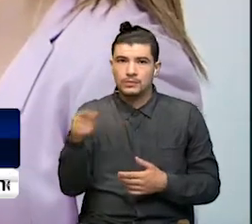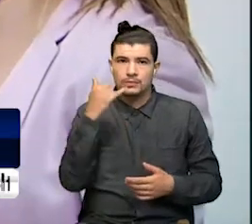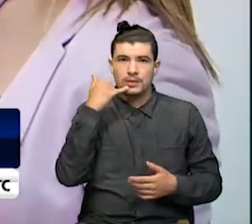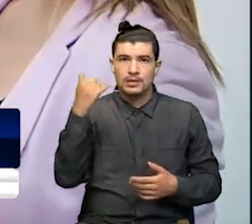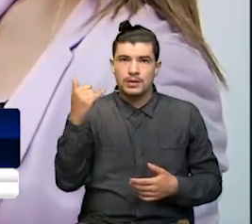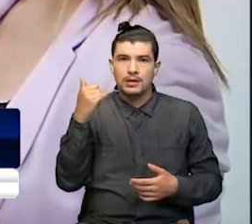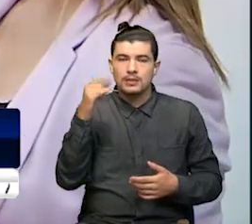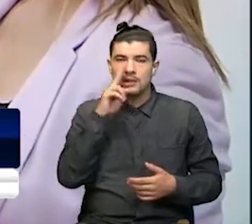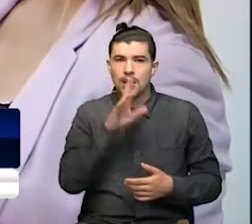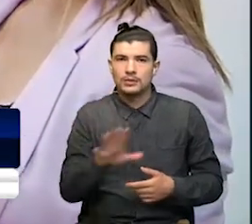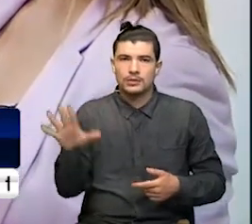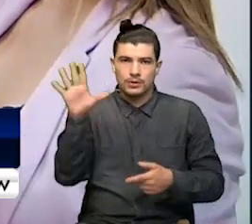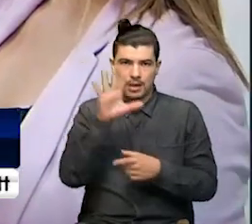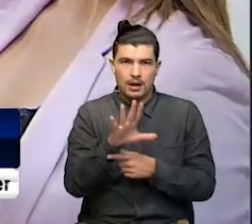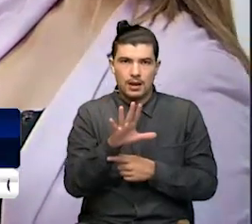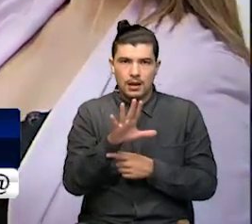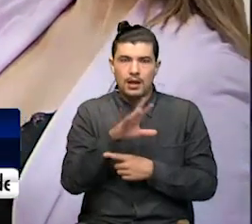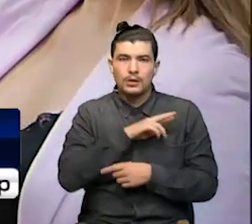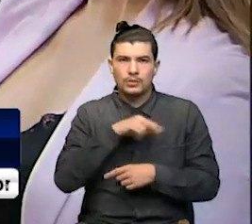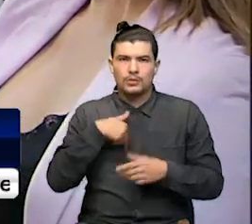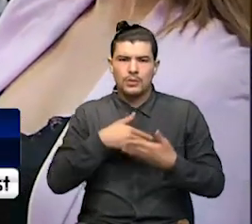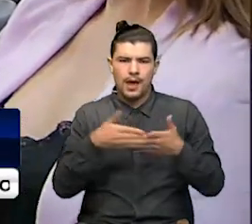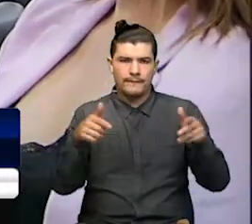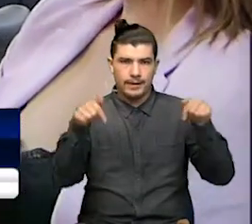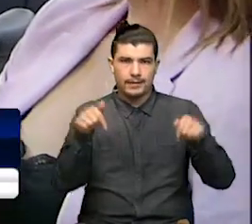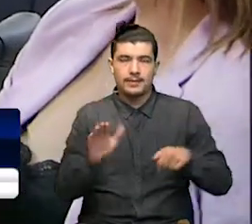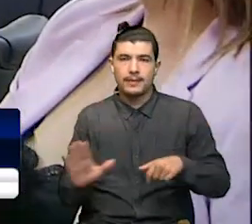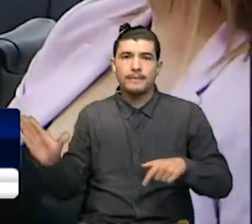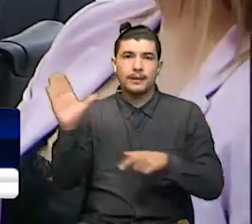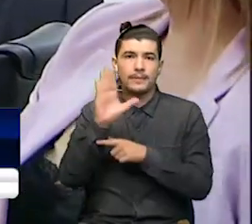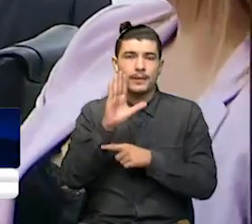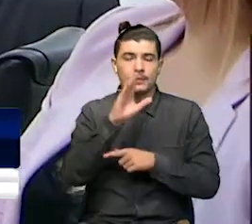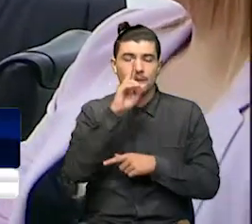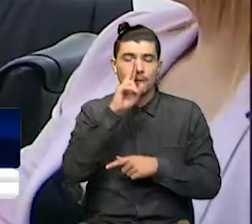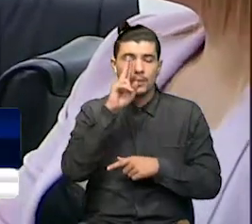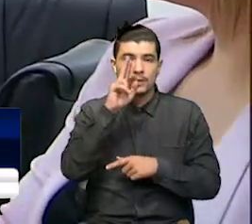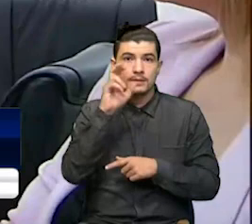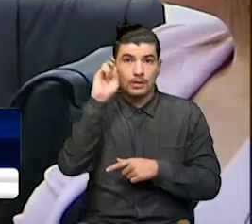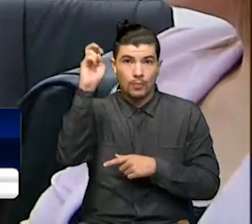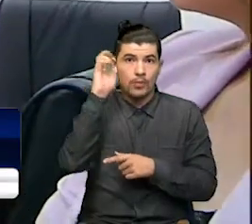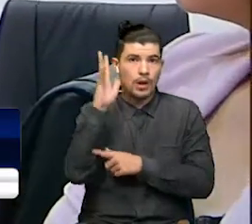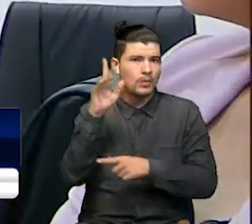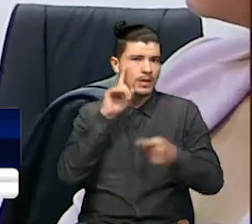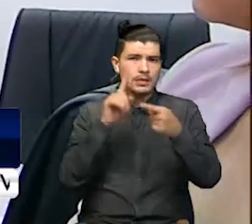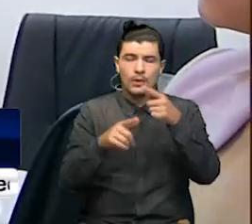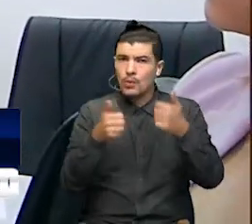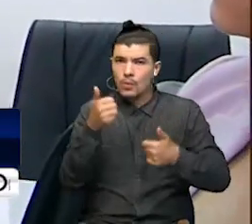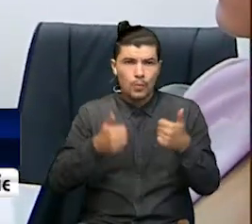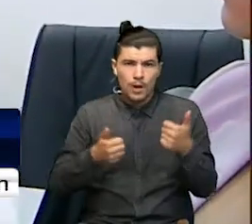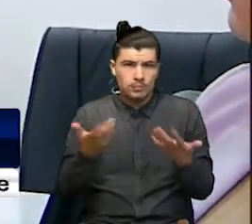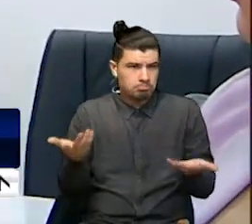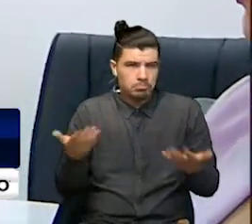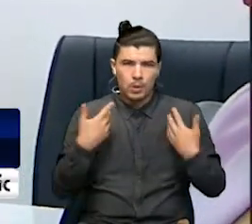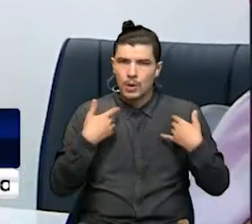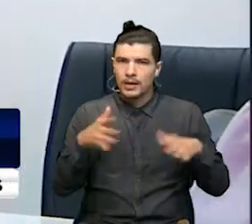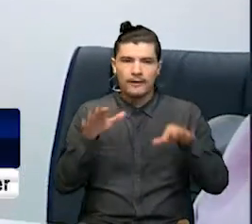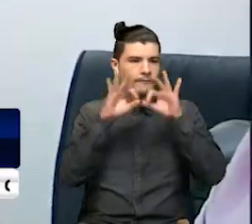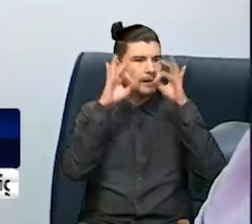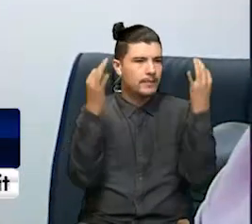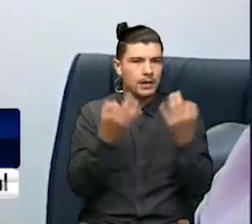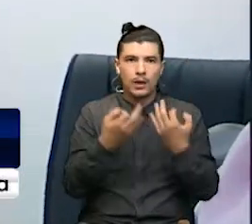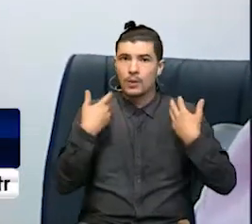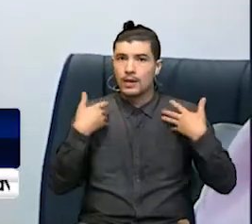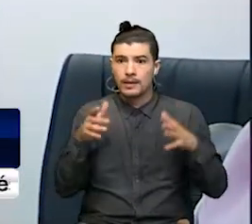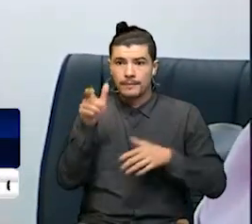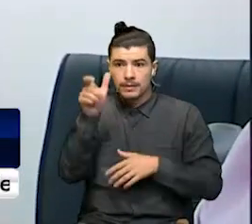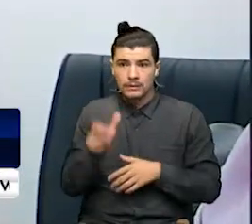pero nosotros la hemos habilitado acá para el departamento con el objeto de que cualquier familiar cualquier persona que